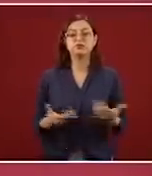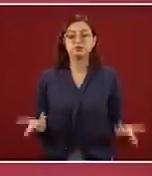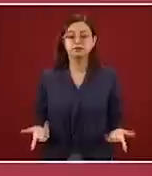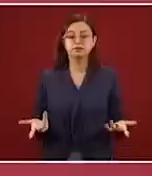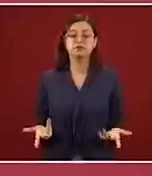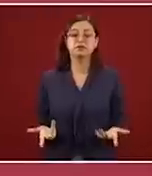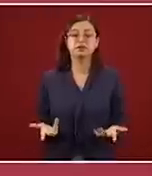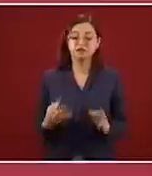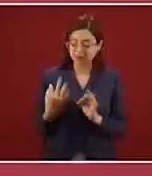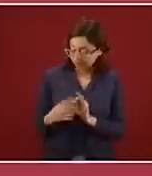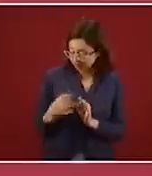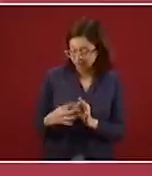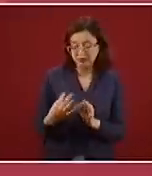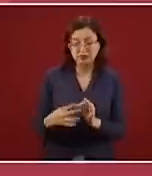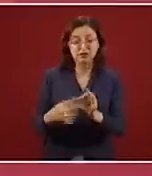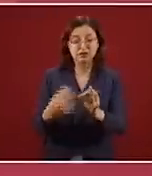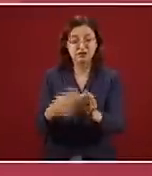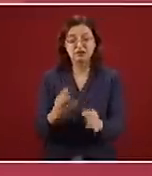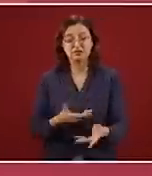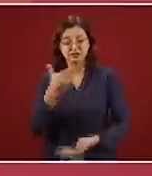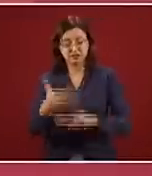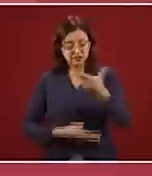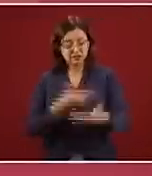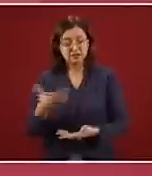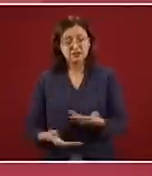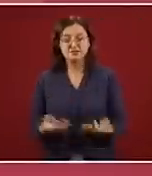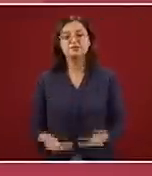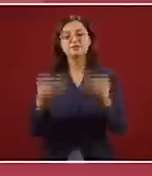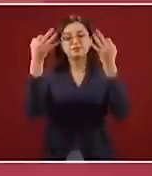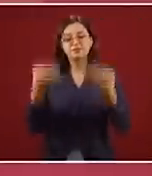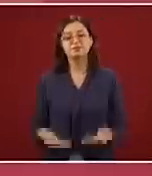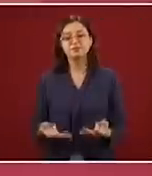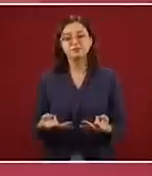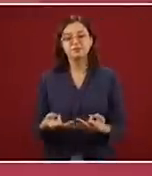eficaz, buen servicio, servicio de calidad,